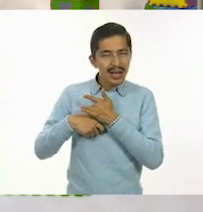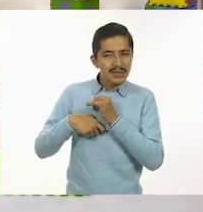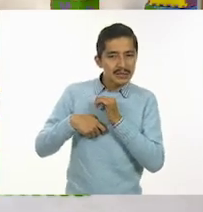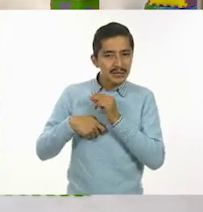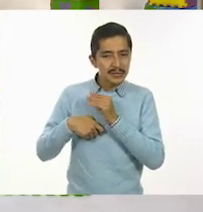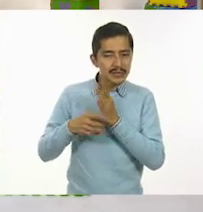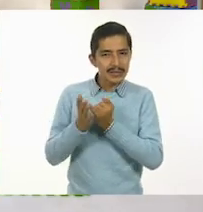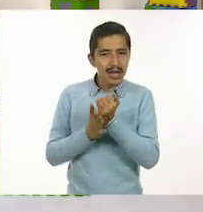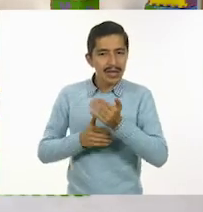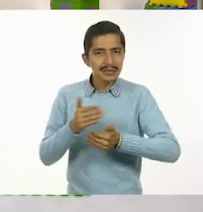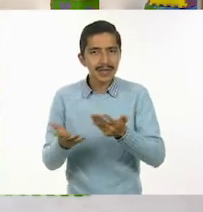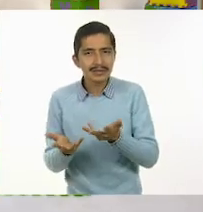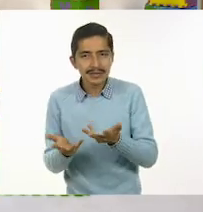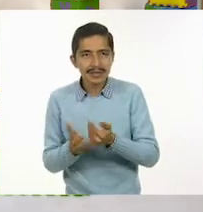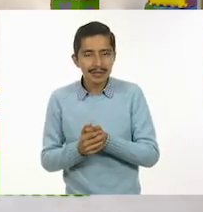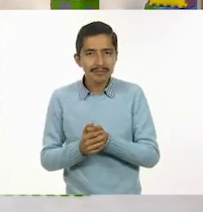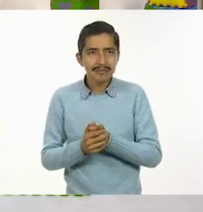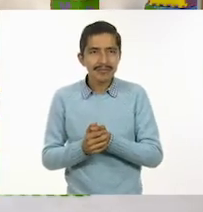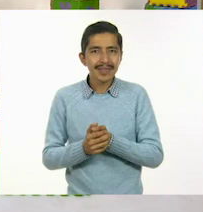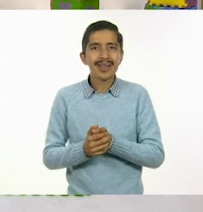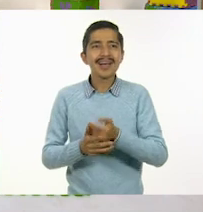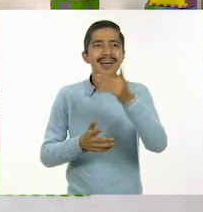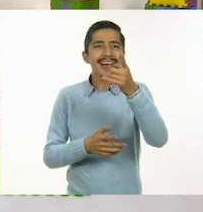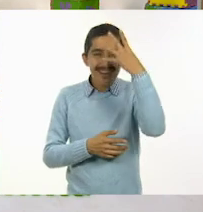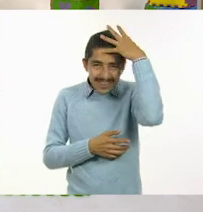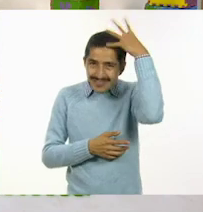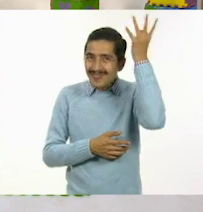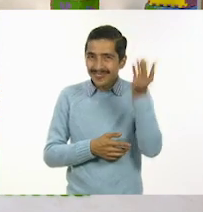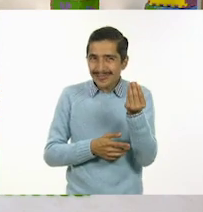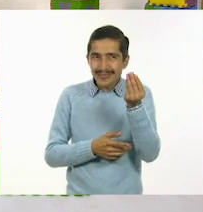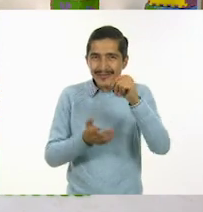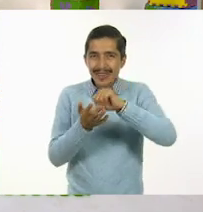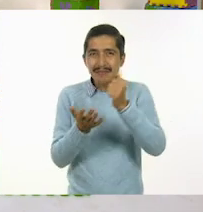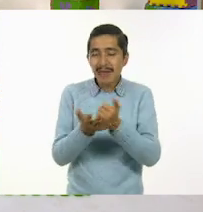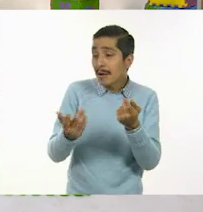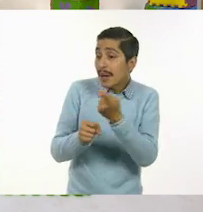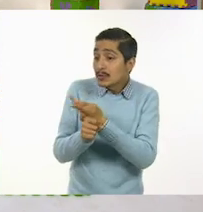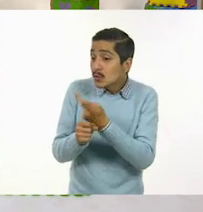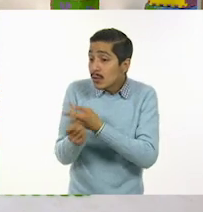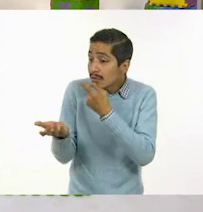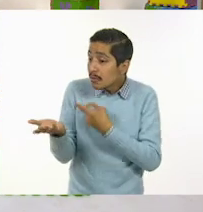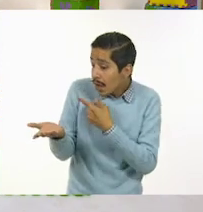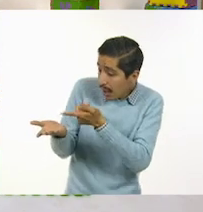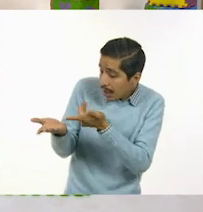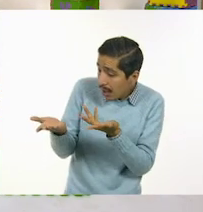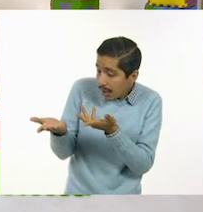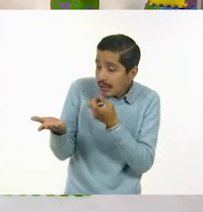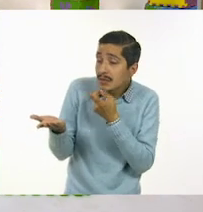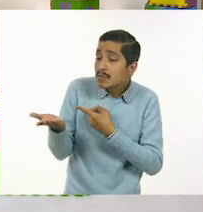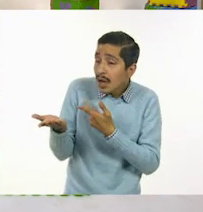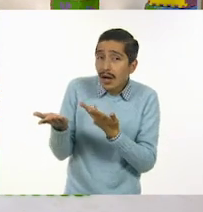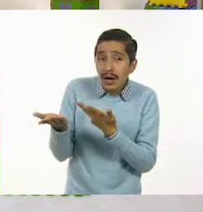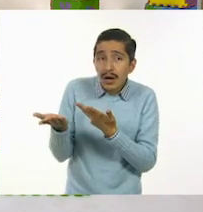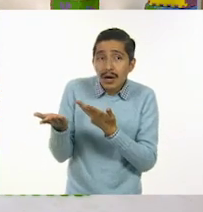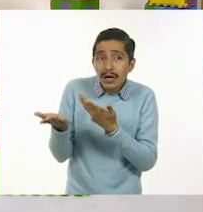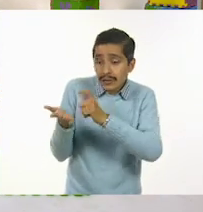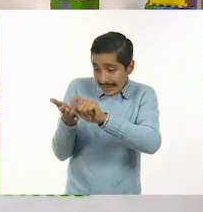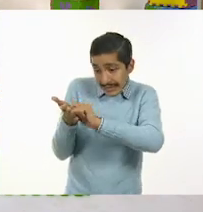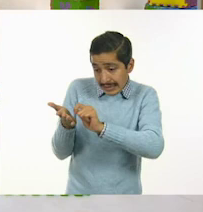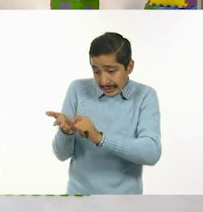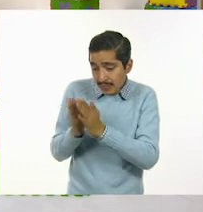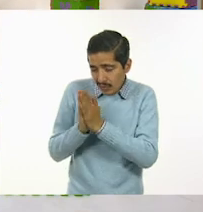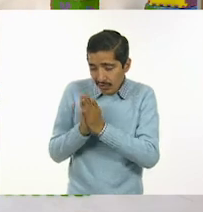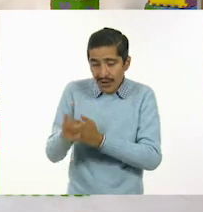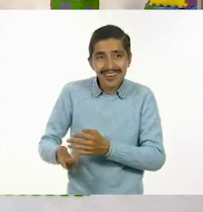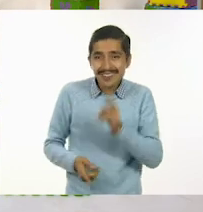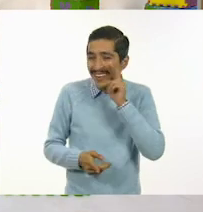Filindrín, aquí está. Aquí está Filindrín, ¿qué pasó? Ya me traes. Ok, escríbelo ahí, por favor. Mira cómo está